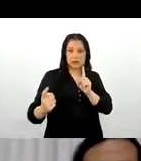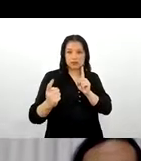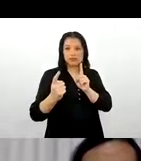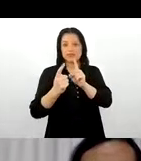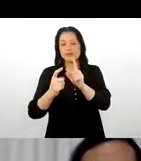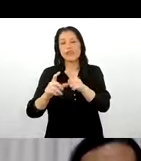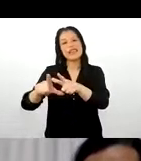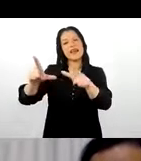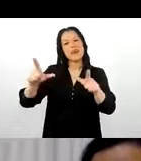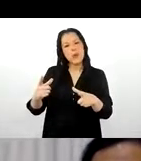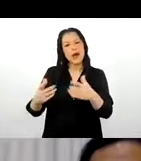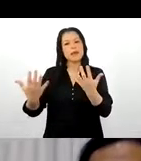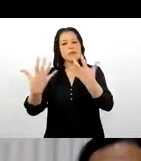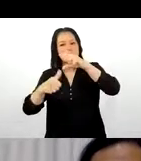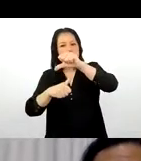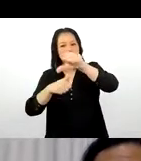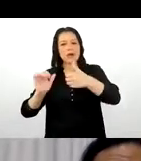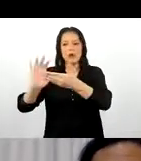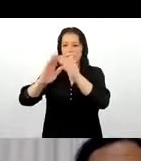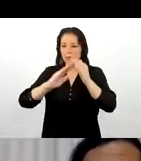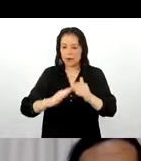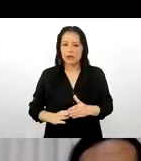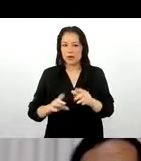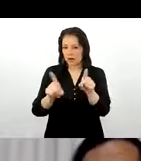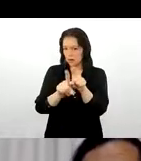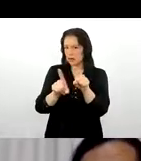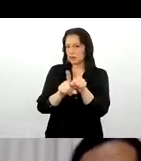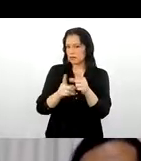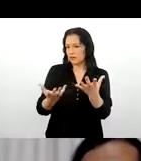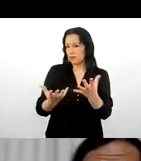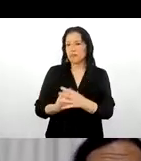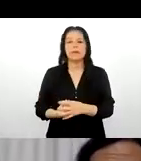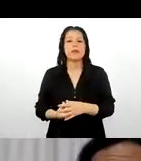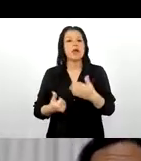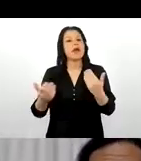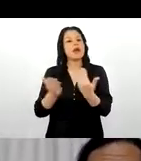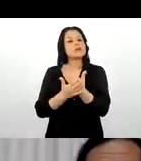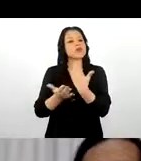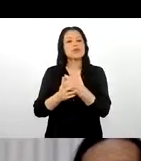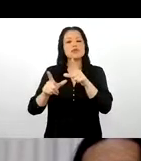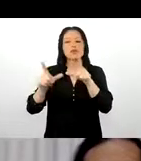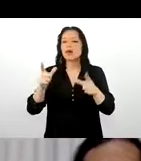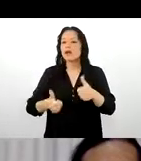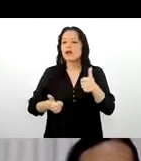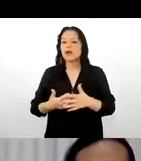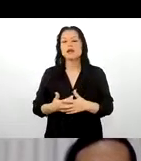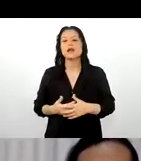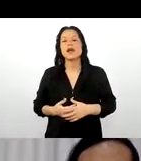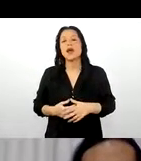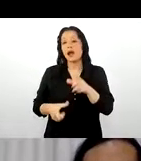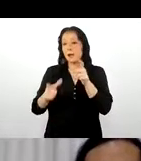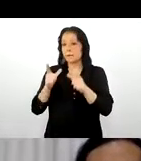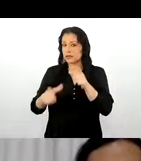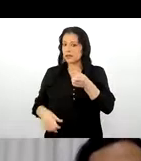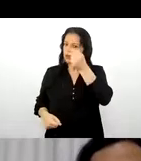anfitriones de cada una de las localidades, ¿no? Asimismo también las tendencias de los nómades digitales, ¿no? Las personas que estaban